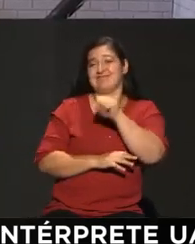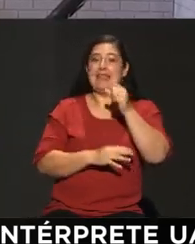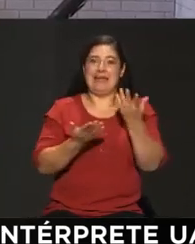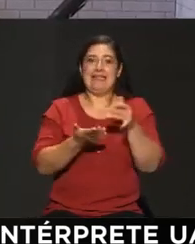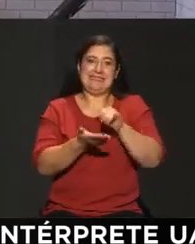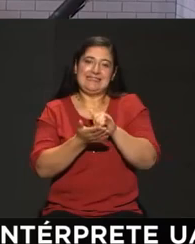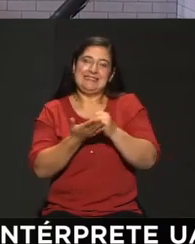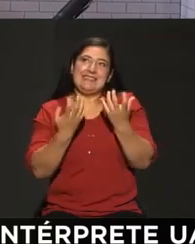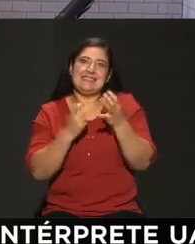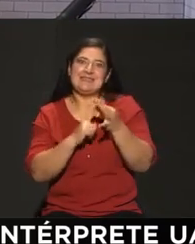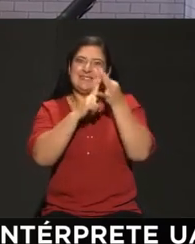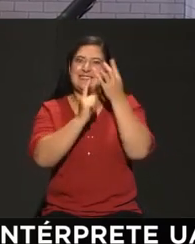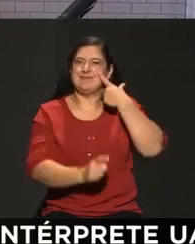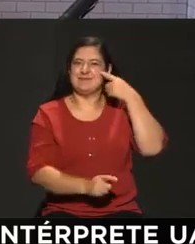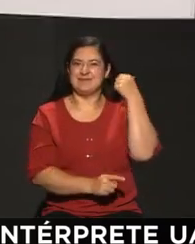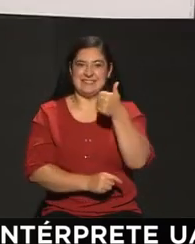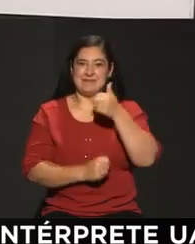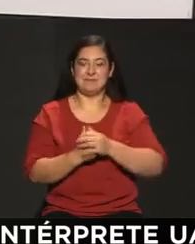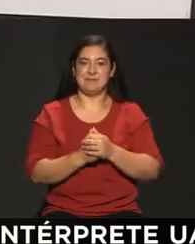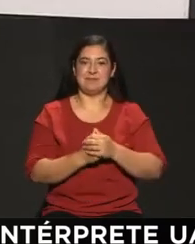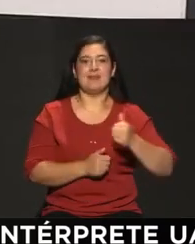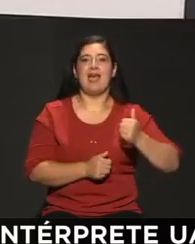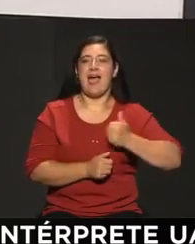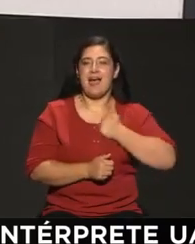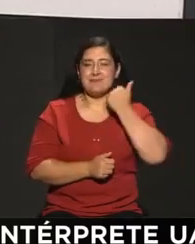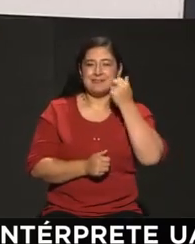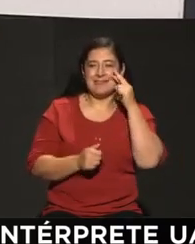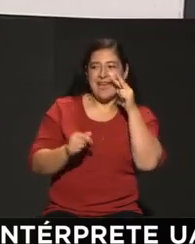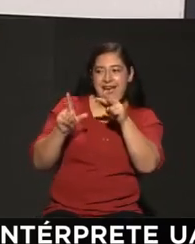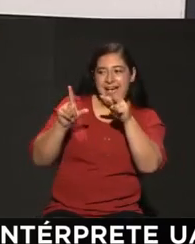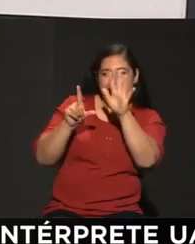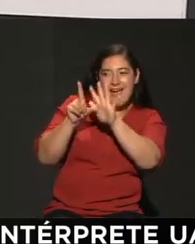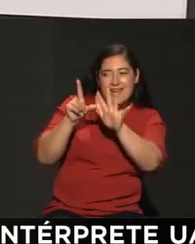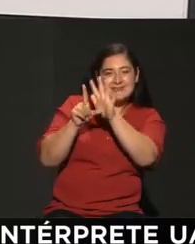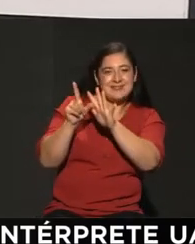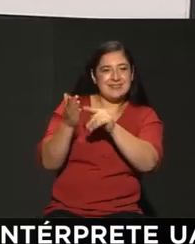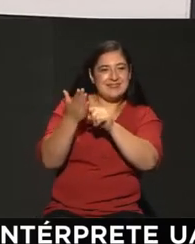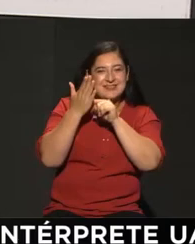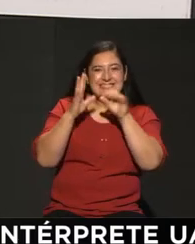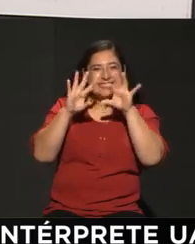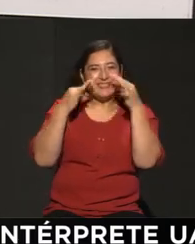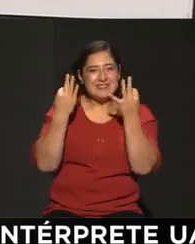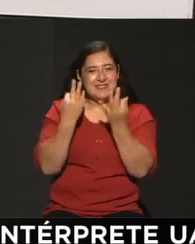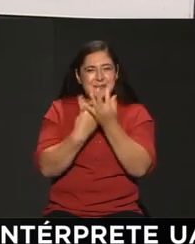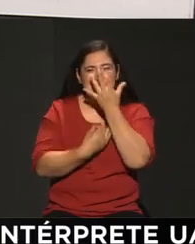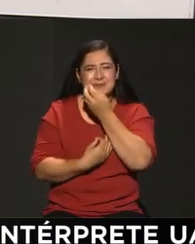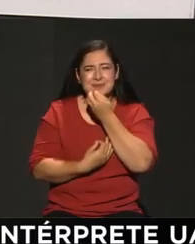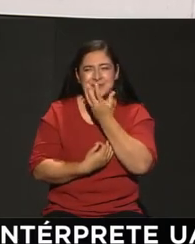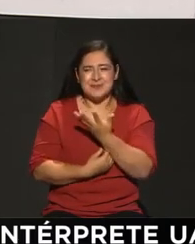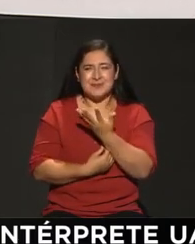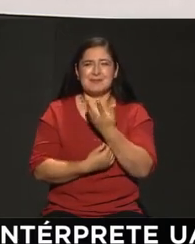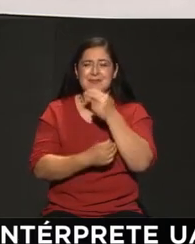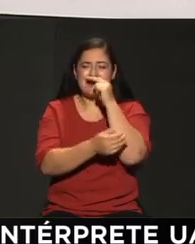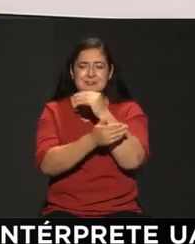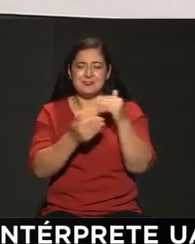Entonces queremos cerrar con algo espectacular. Y vamos a aprovechar lo que acabamos de ver con la familia, que nos muestra ese bonito video donde los niños